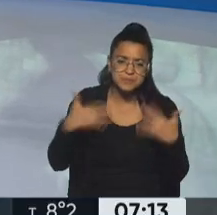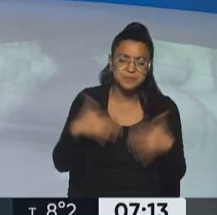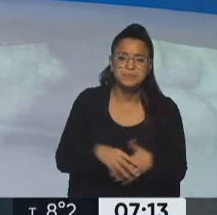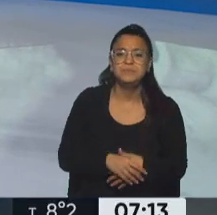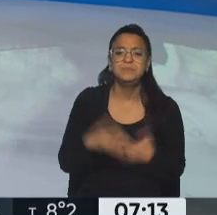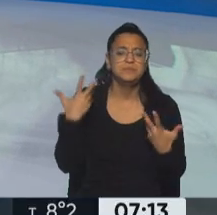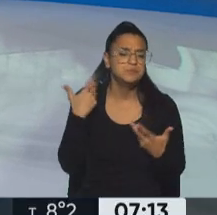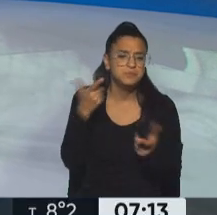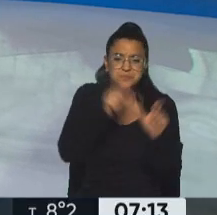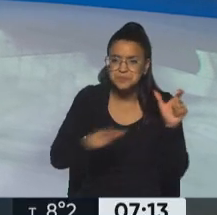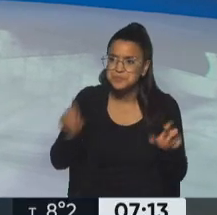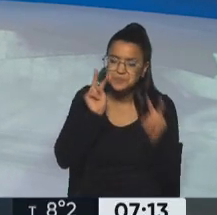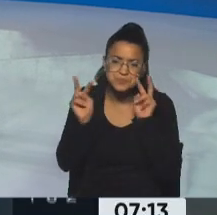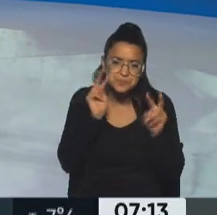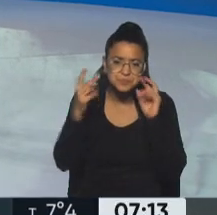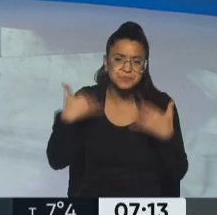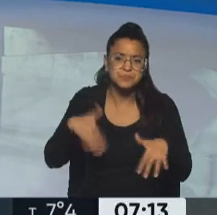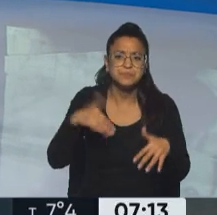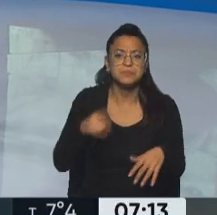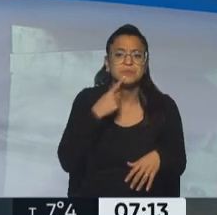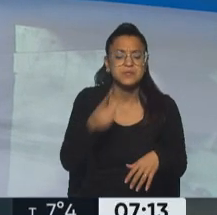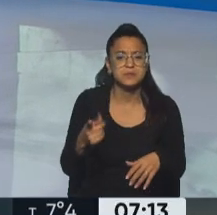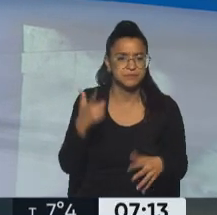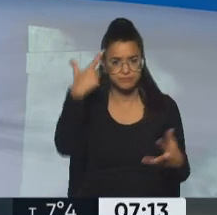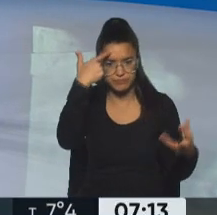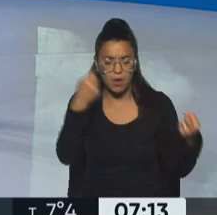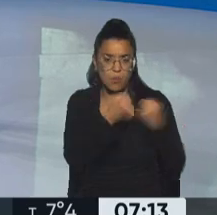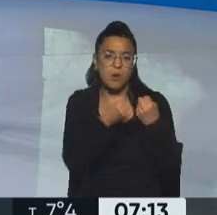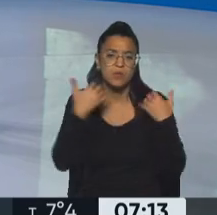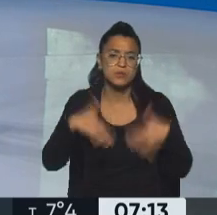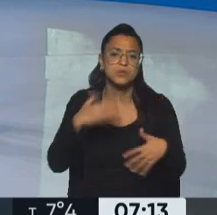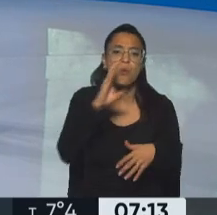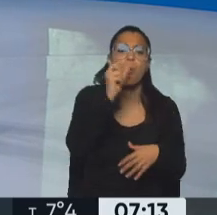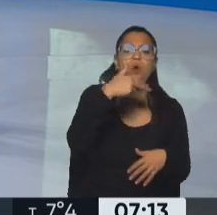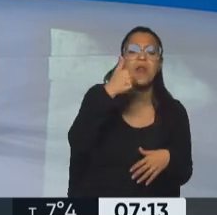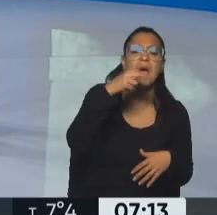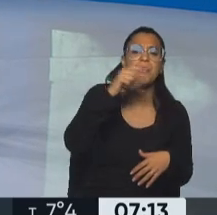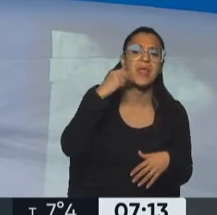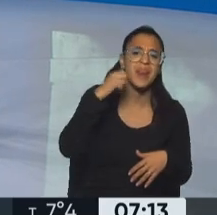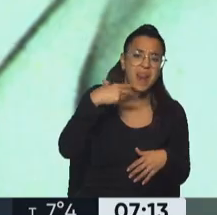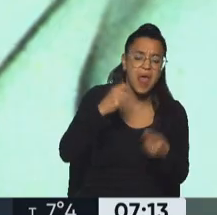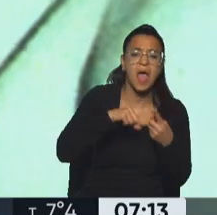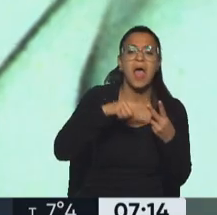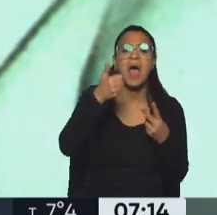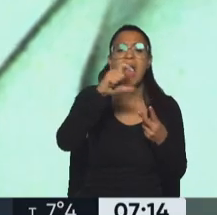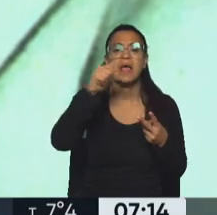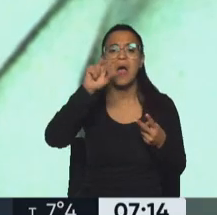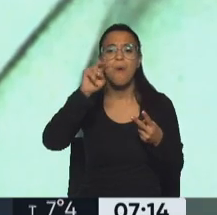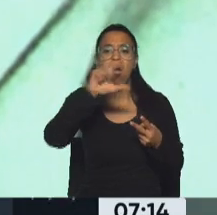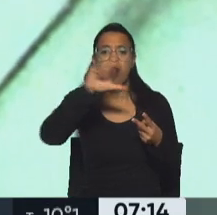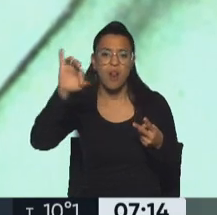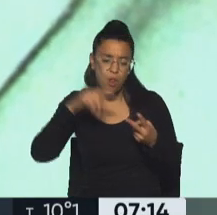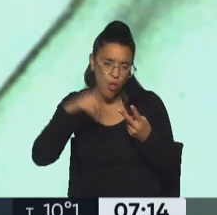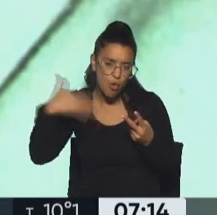son convocantes ccoo exactamente ahí coincidimos en la misma palabra con ave y de acabado no pero tiene que ver con la esencia del boxeo